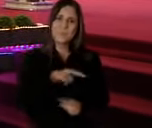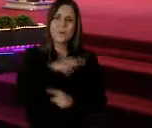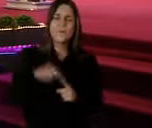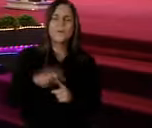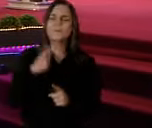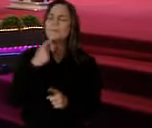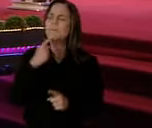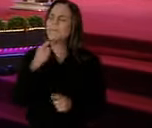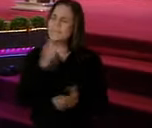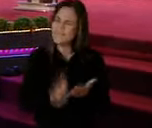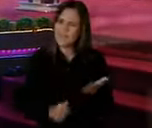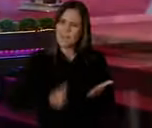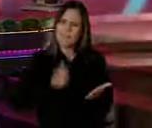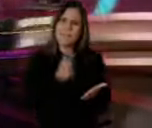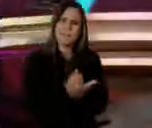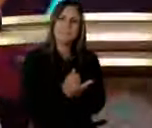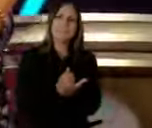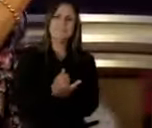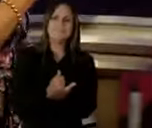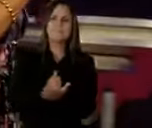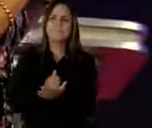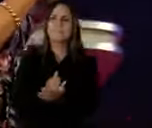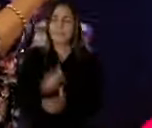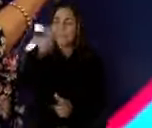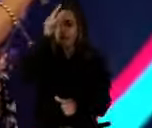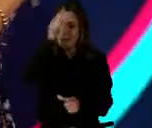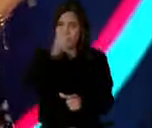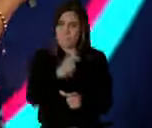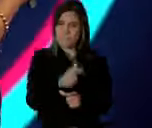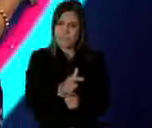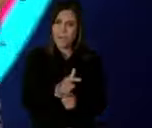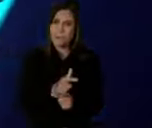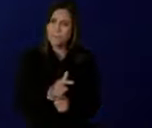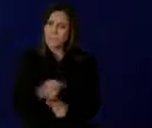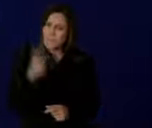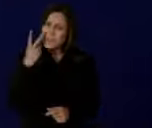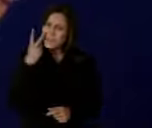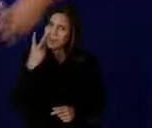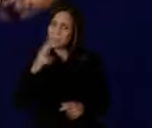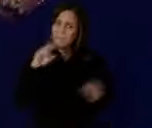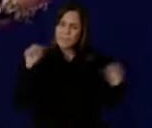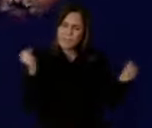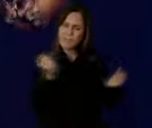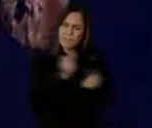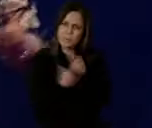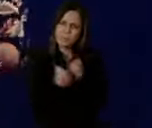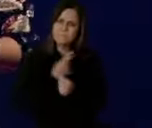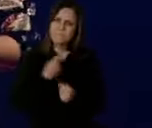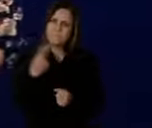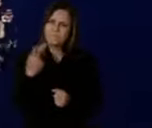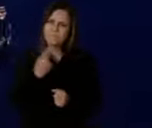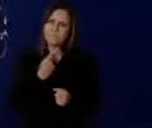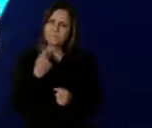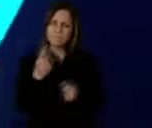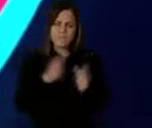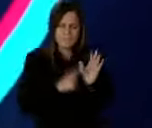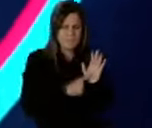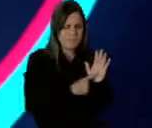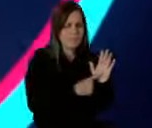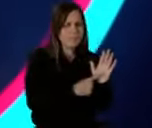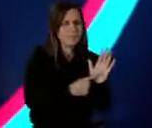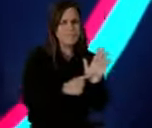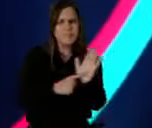amén? Hermano, que se vea el amor de Dios en nosotros, que se manifieste. Podemos